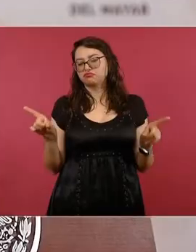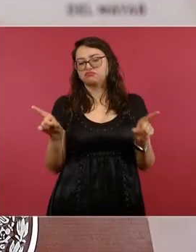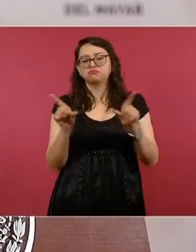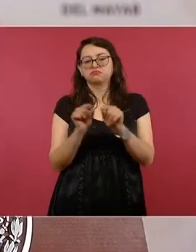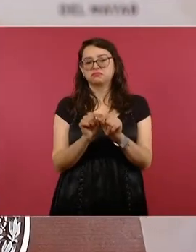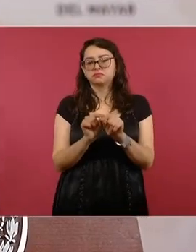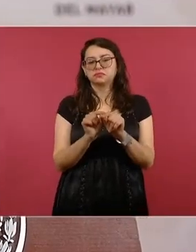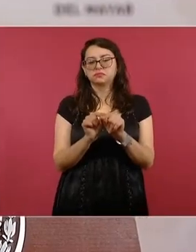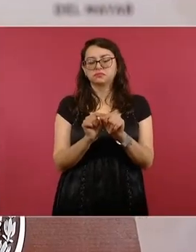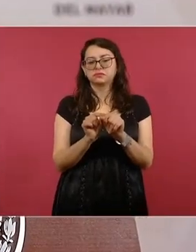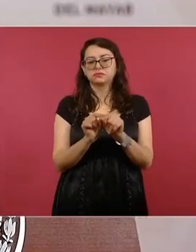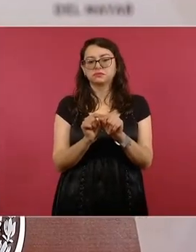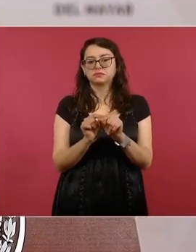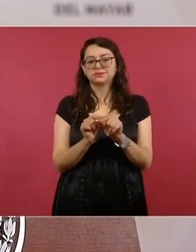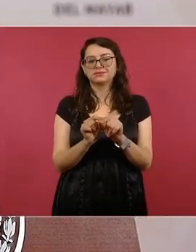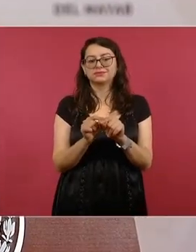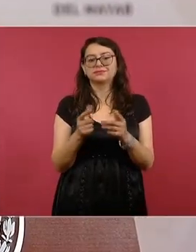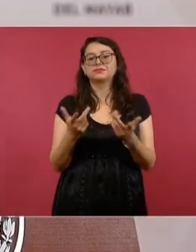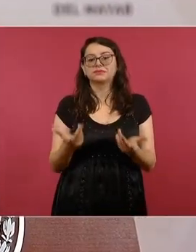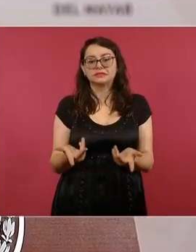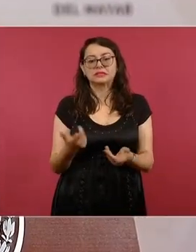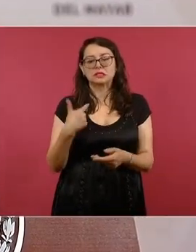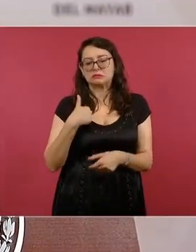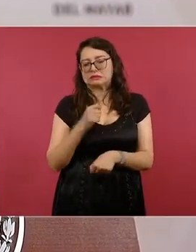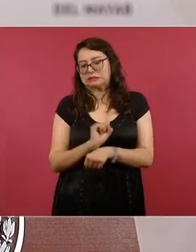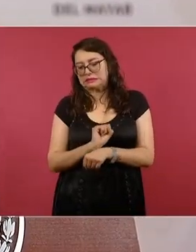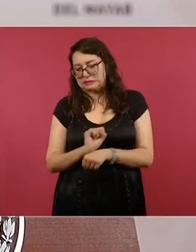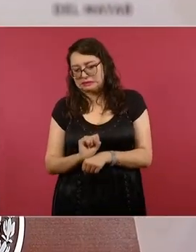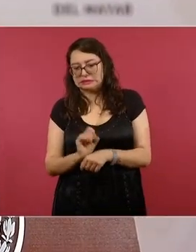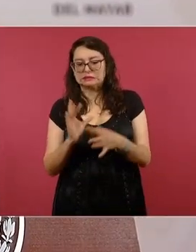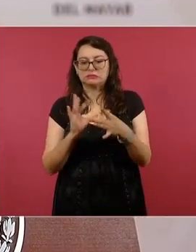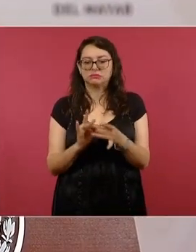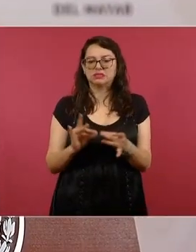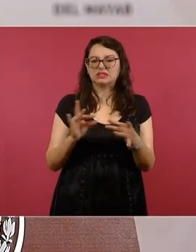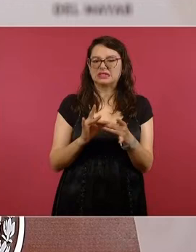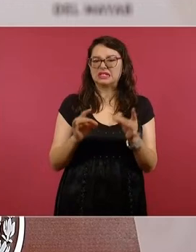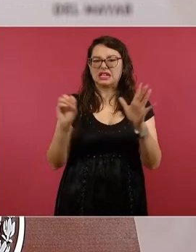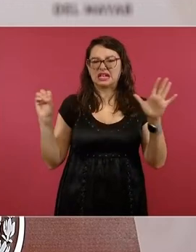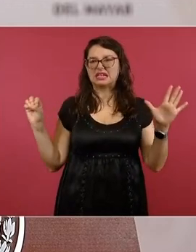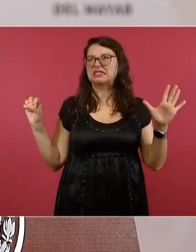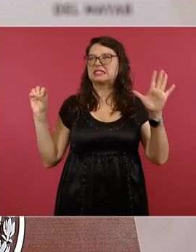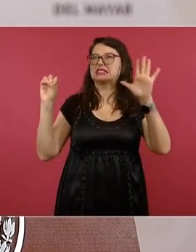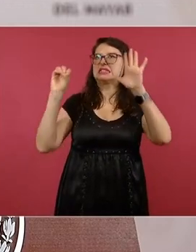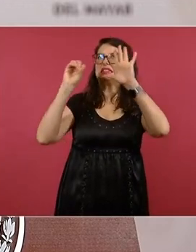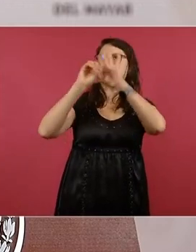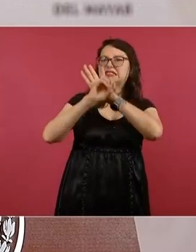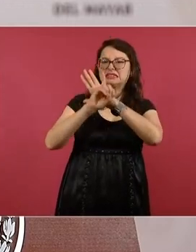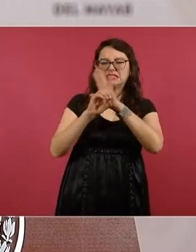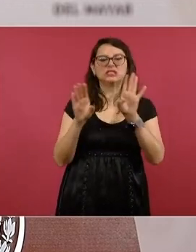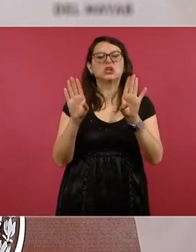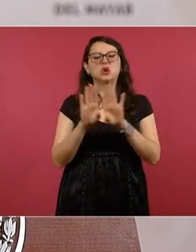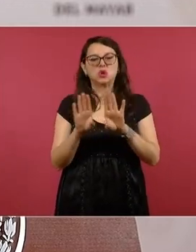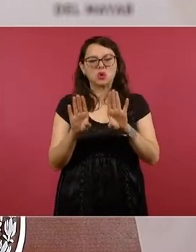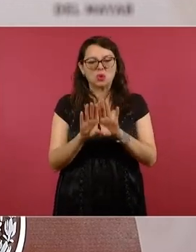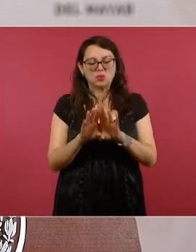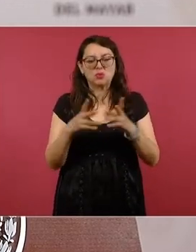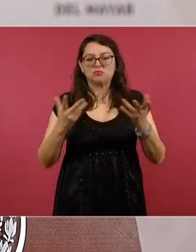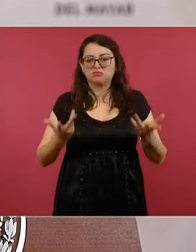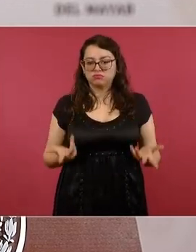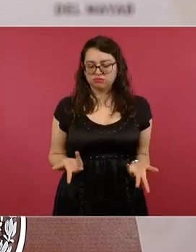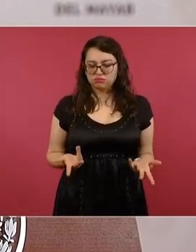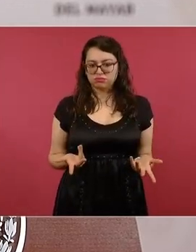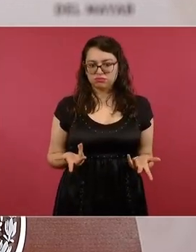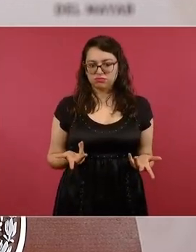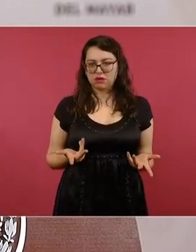explicar, intentaré darme a entender, de cómo funciona este asunto de los eclipses, por qué tienen lugar, dónde más